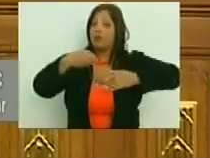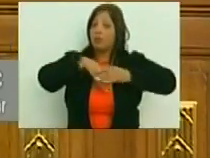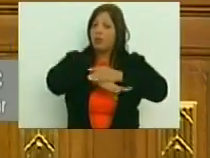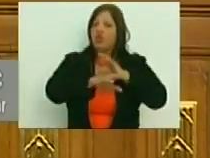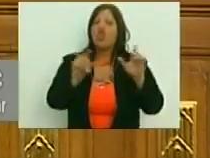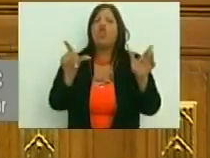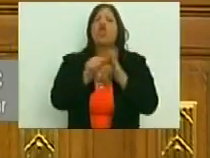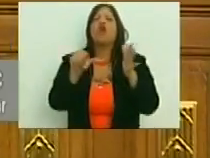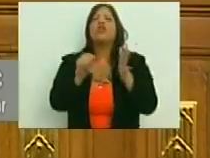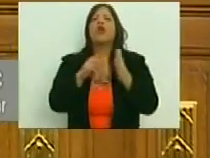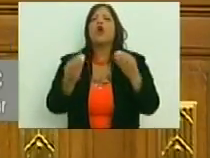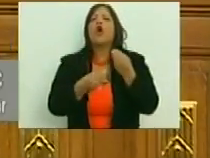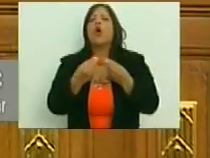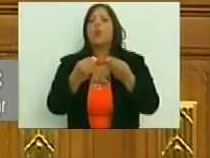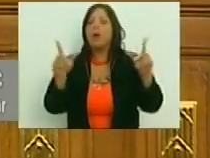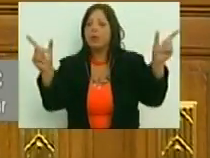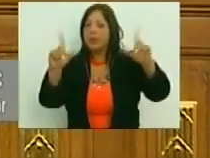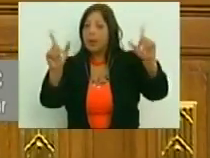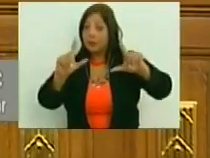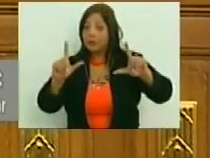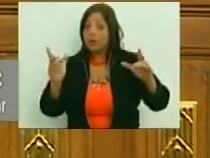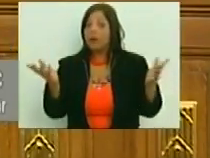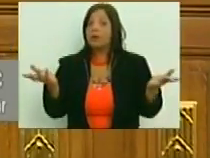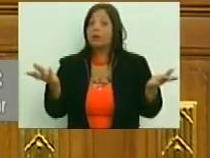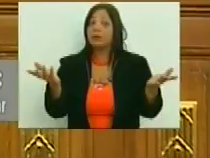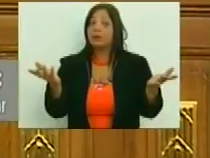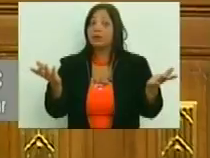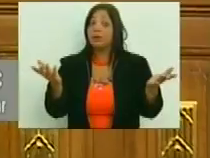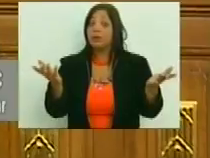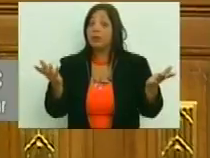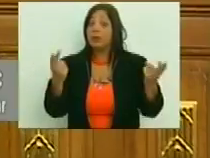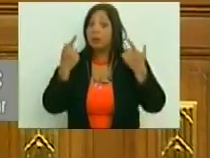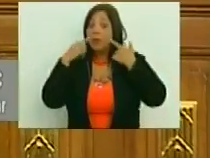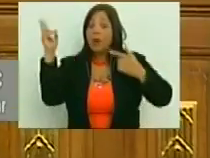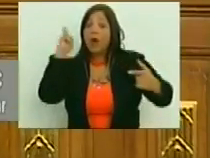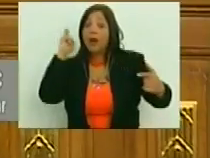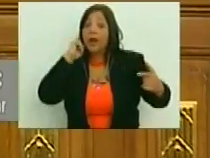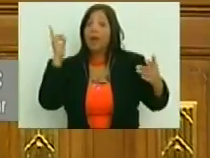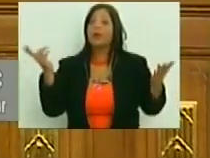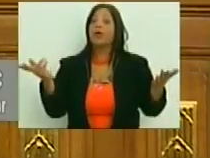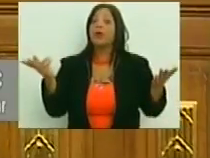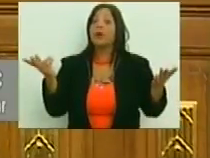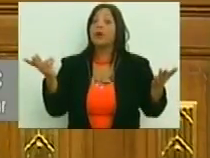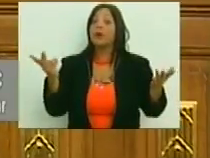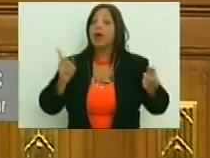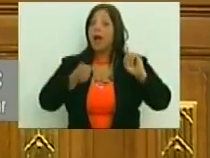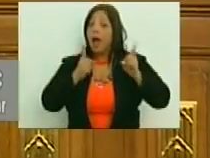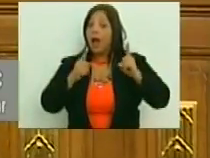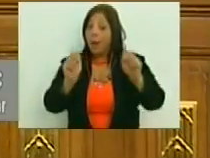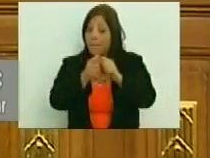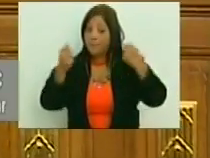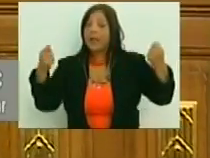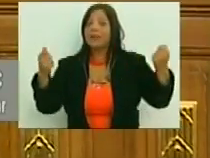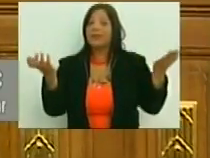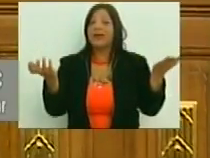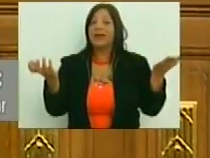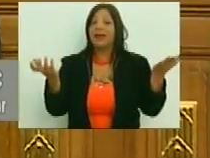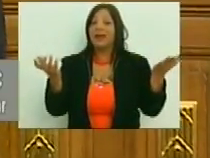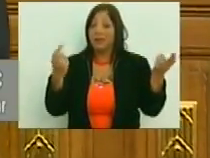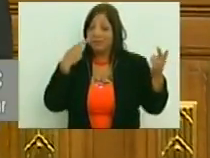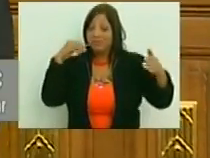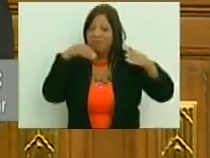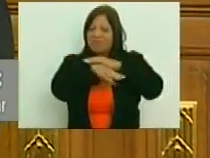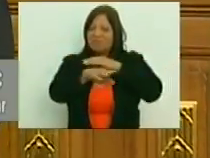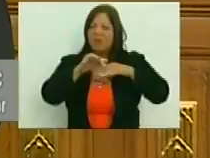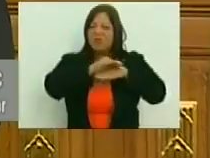dónde? ¿Acaso no es por la televisión? ¿Acaso no es por la radio? ¿Acaso no es por la prensa? ¿Acaso no